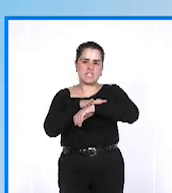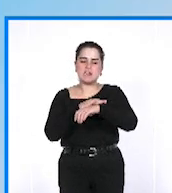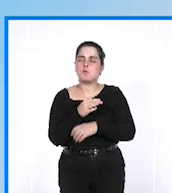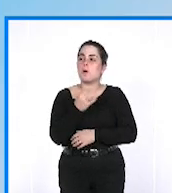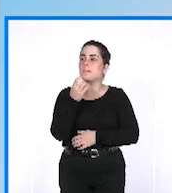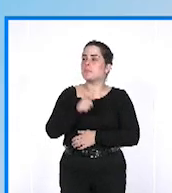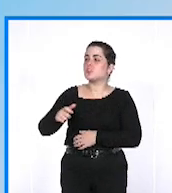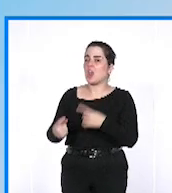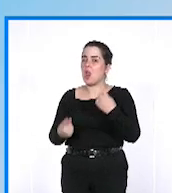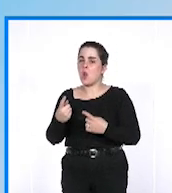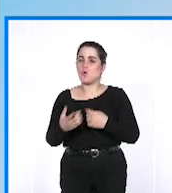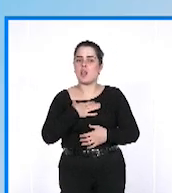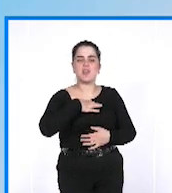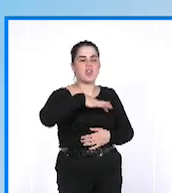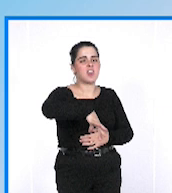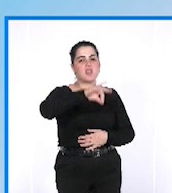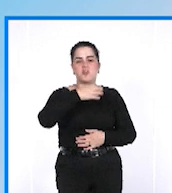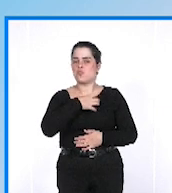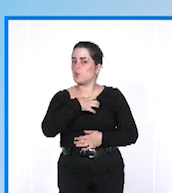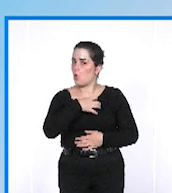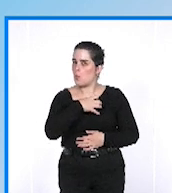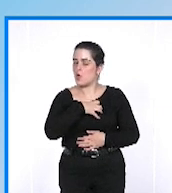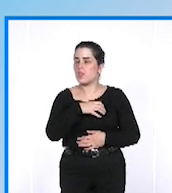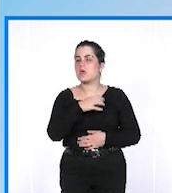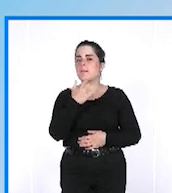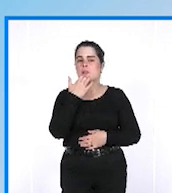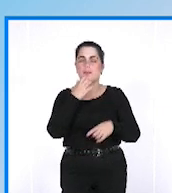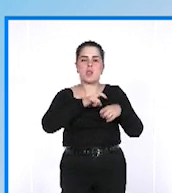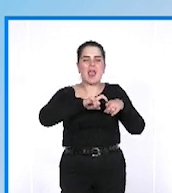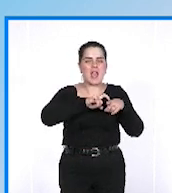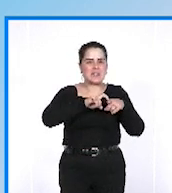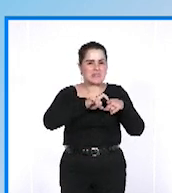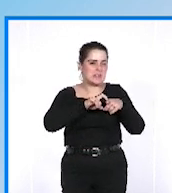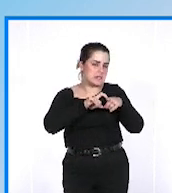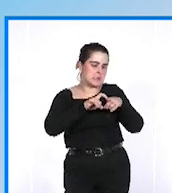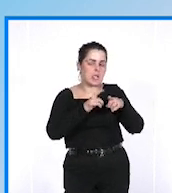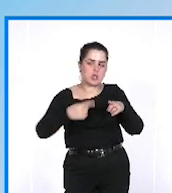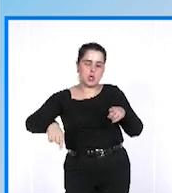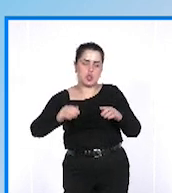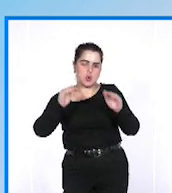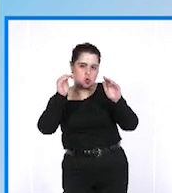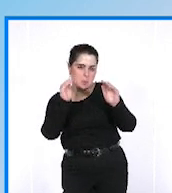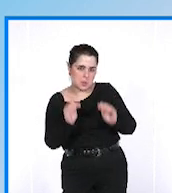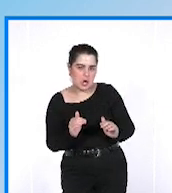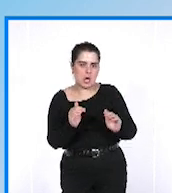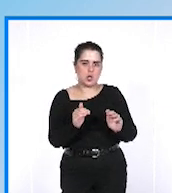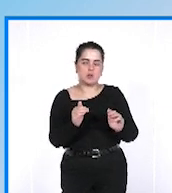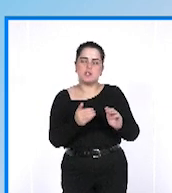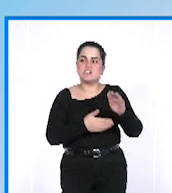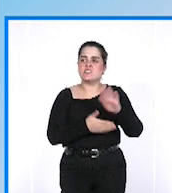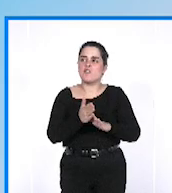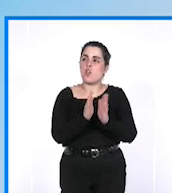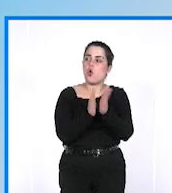personas no tienen poder de decisión como en algunos aspectos aunque son los menos no se han podido eh elegir